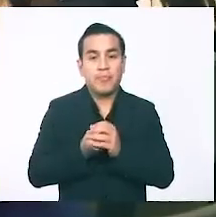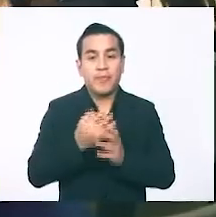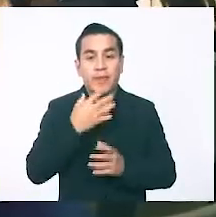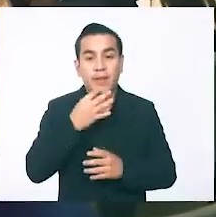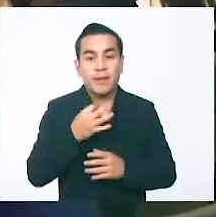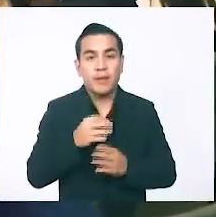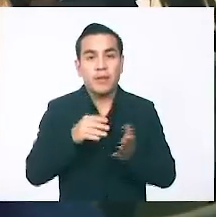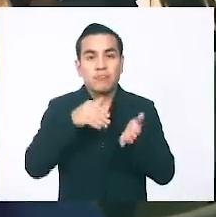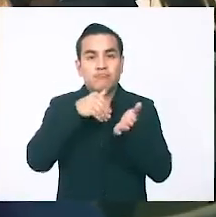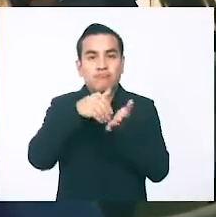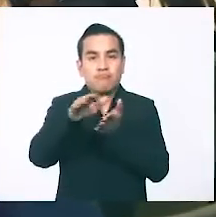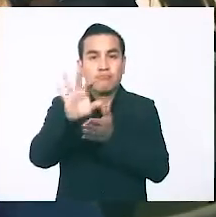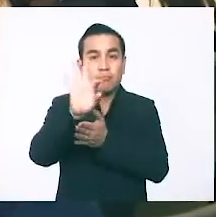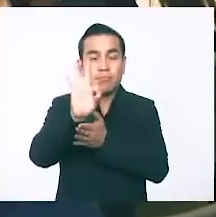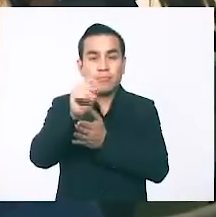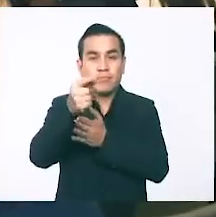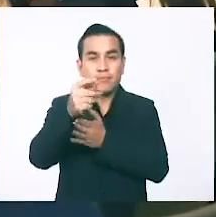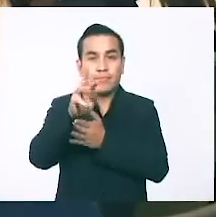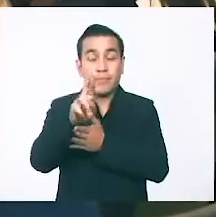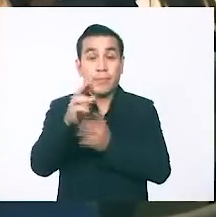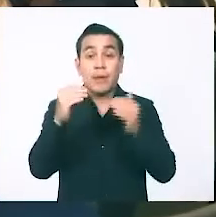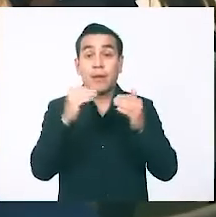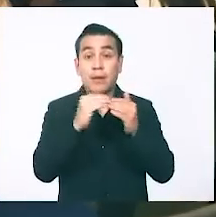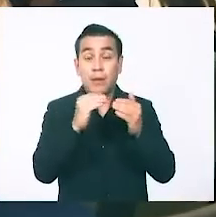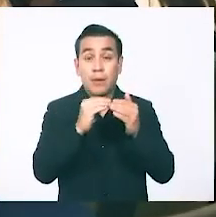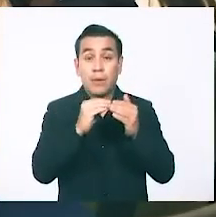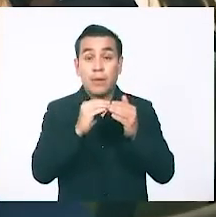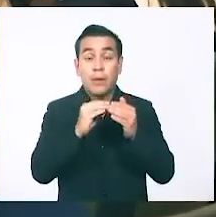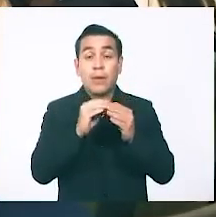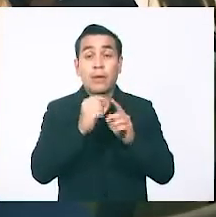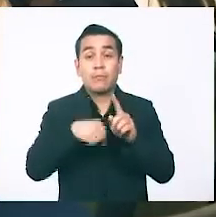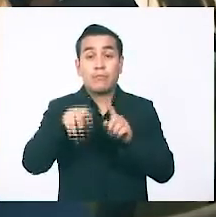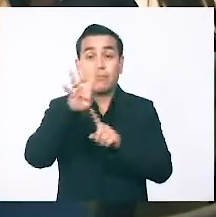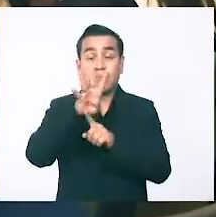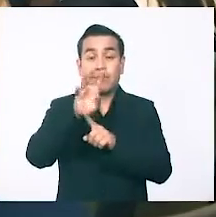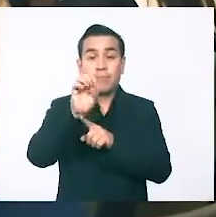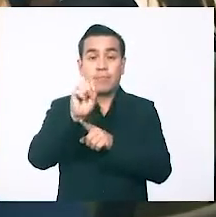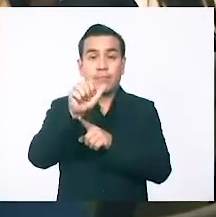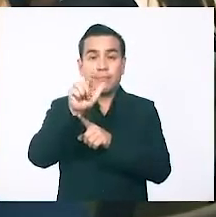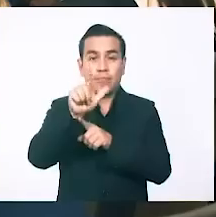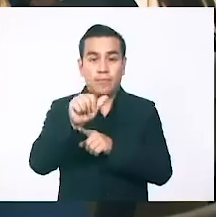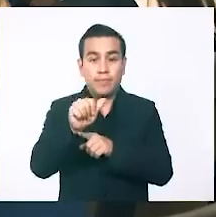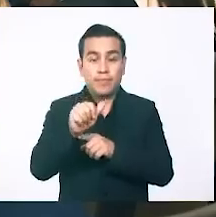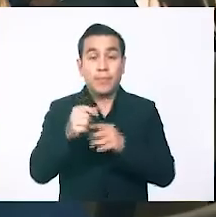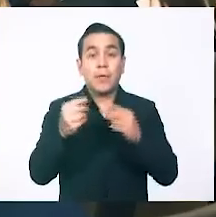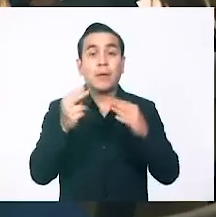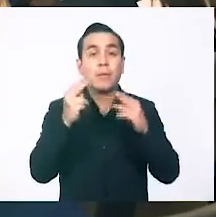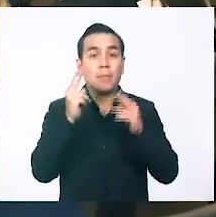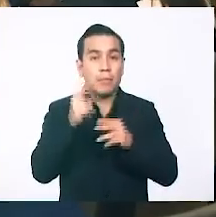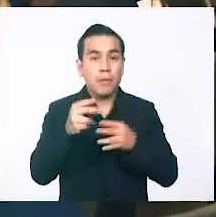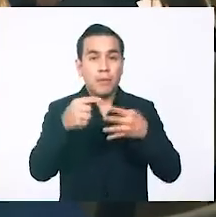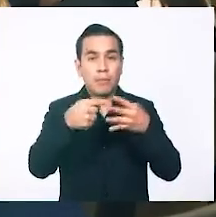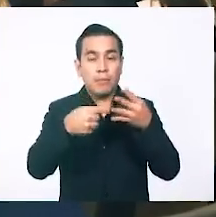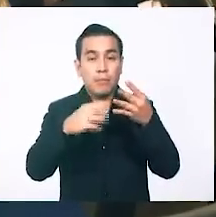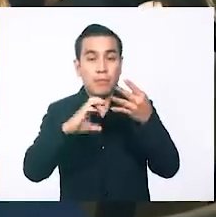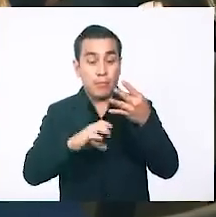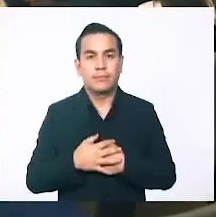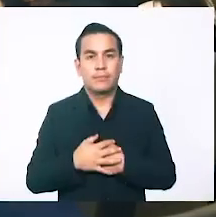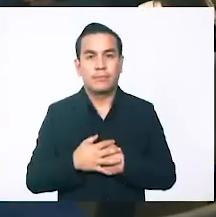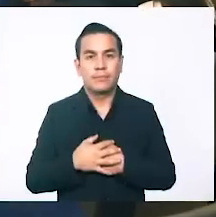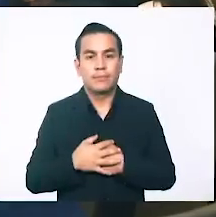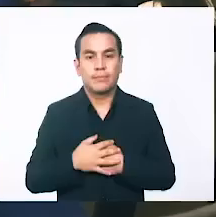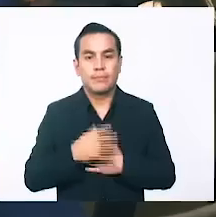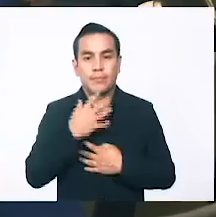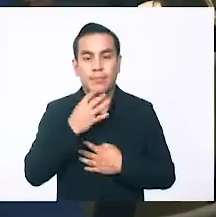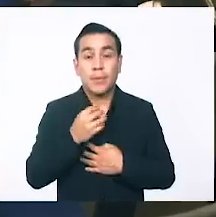se destituyó al fiscal y a los magistrados. Tal cual dice la Constitución, pero con 8 diputados más.